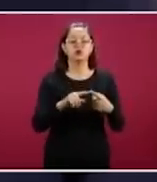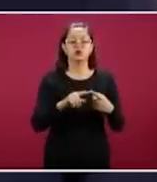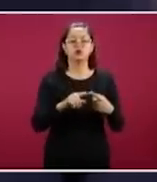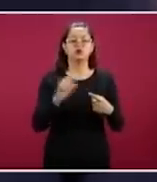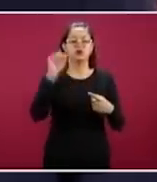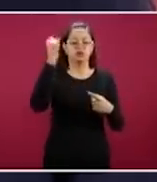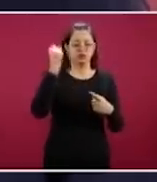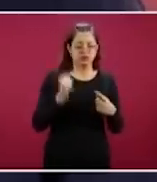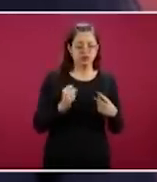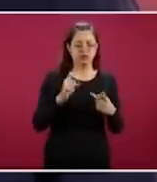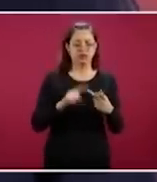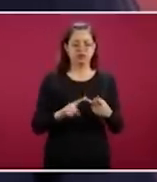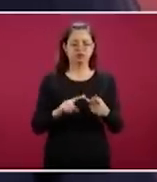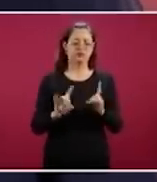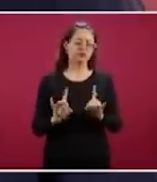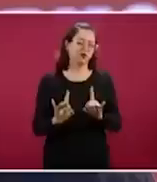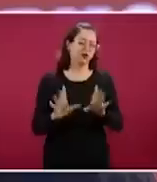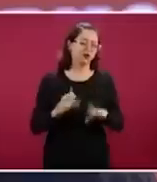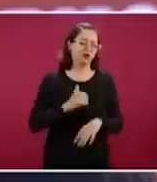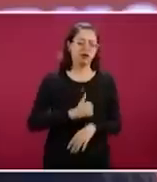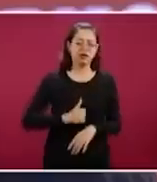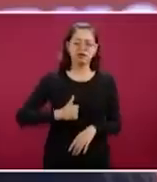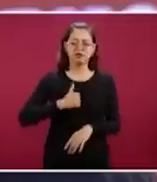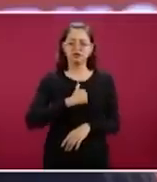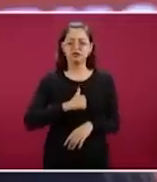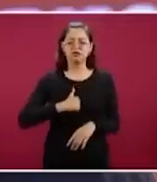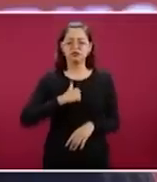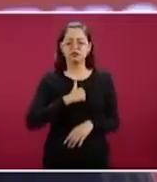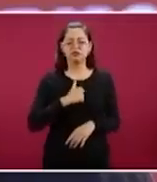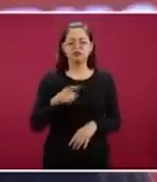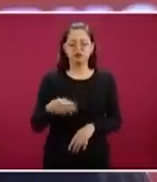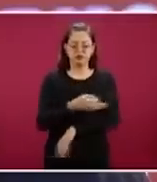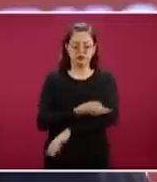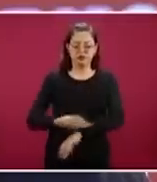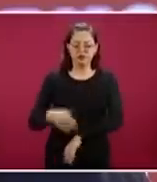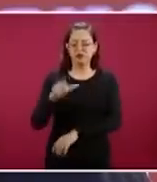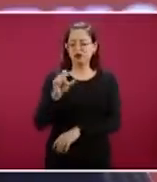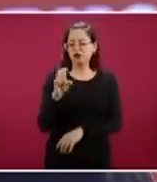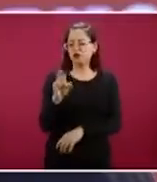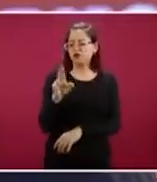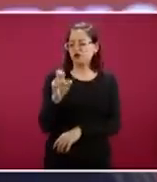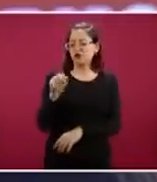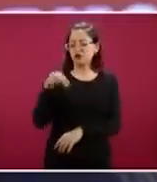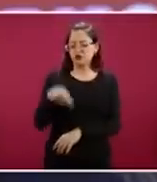en este lamentable caso de la familia Levarón,